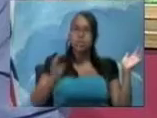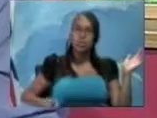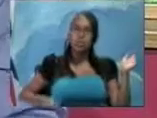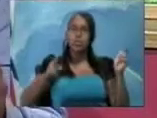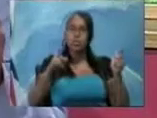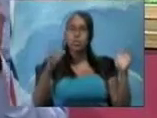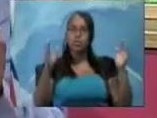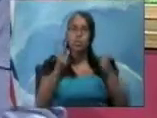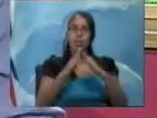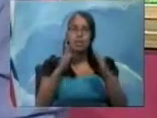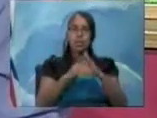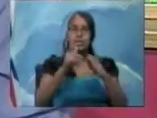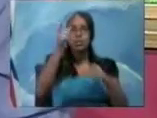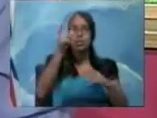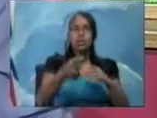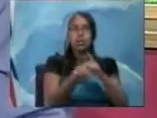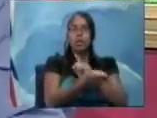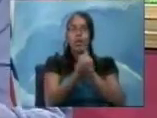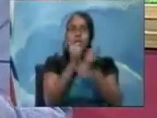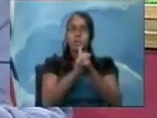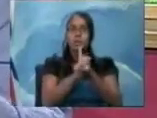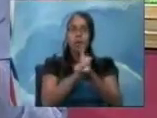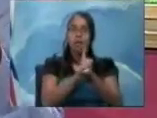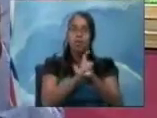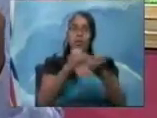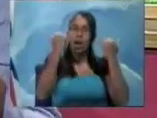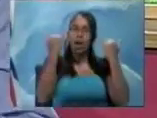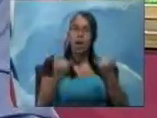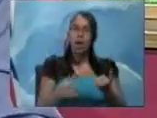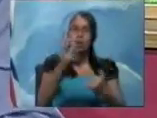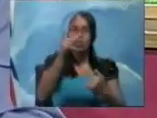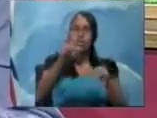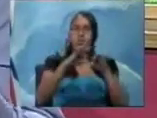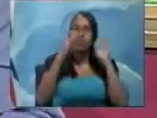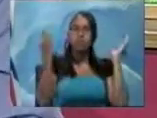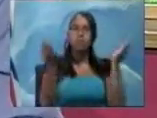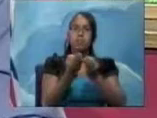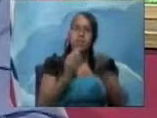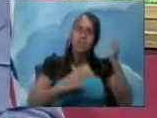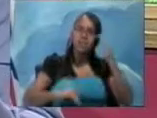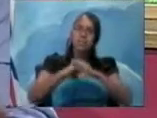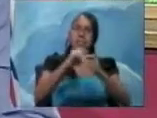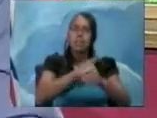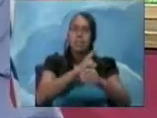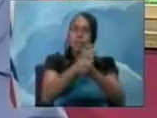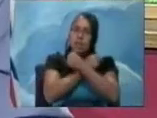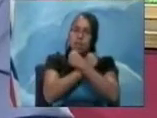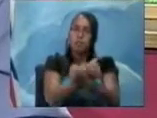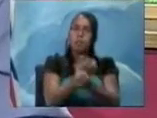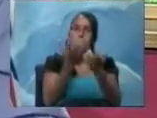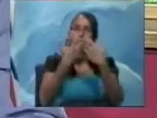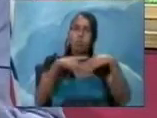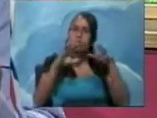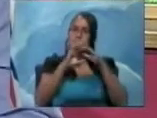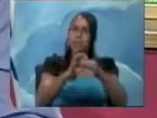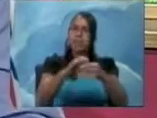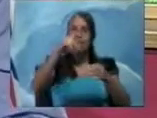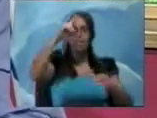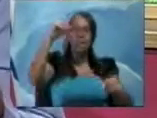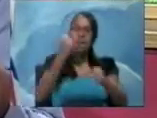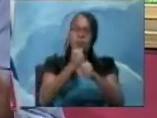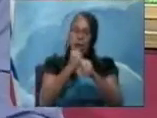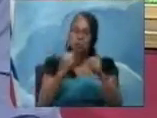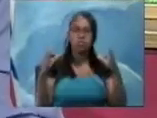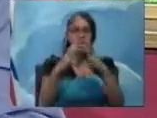casas son cambiado Ahora son familias llenas de amor unidas trabajando en equipo